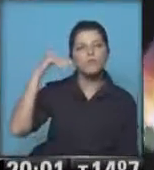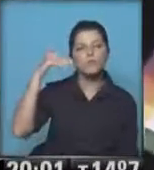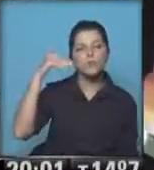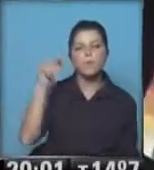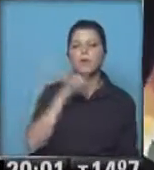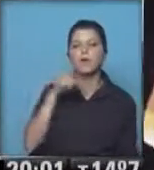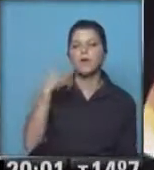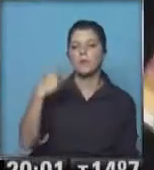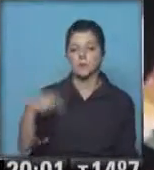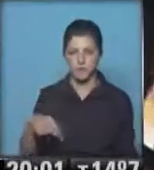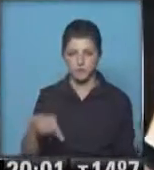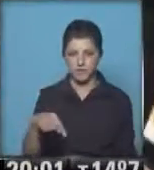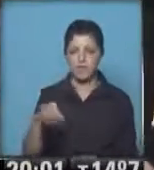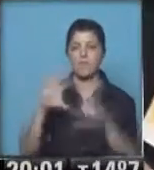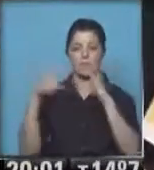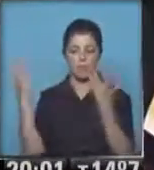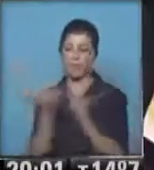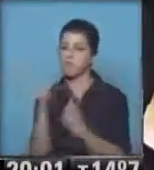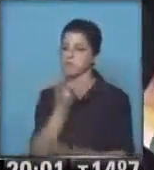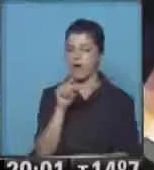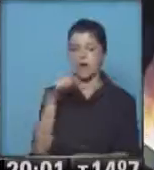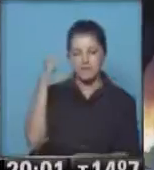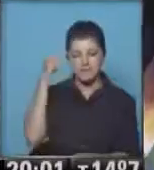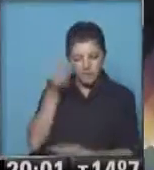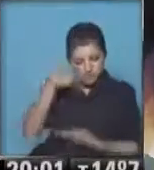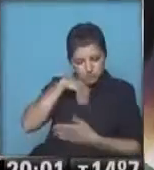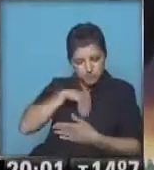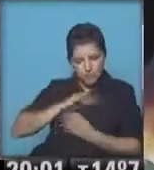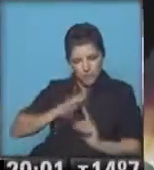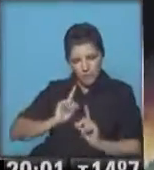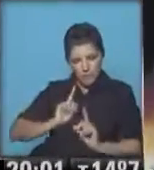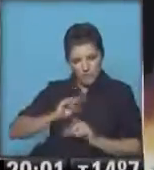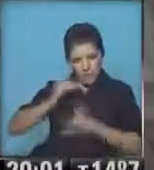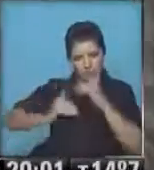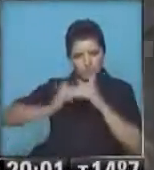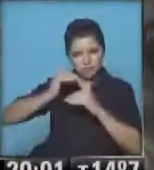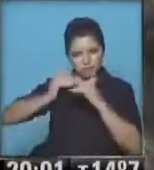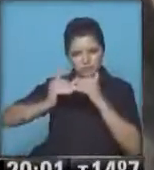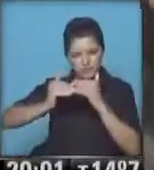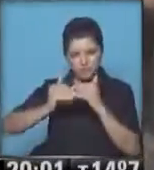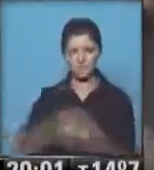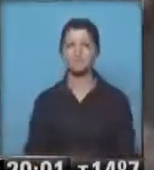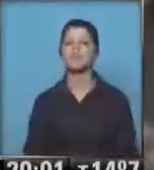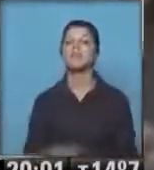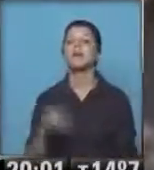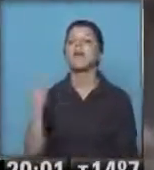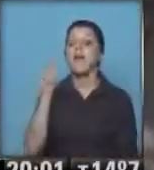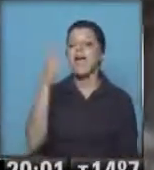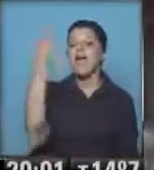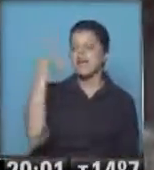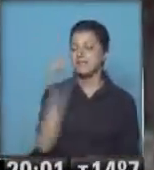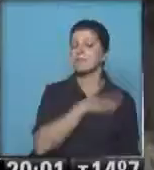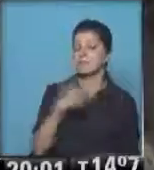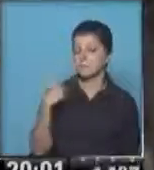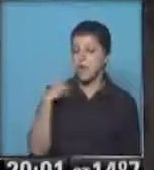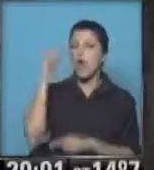las cosas banales del mundo, sino en su interior y en algo superior. De padre zafrero y peón golondrina,